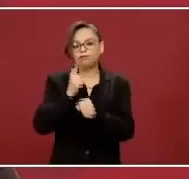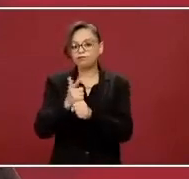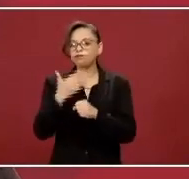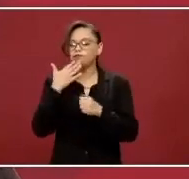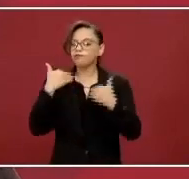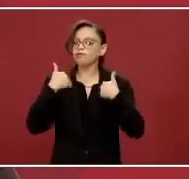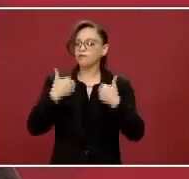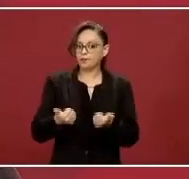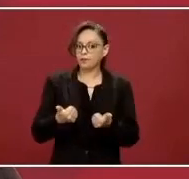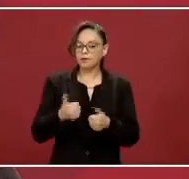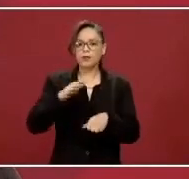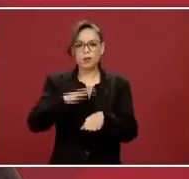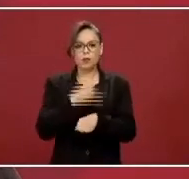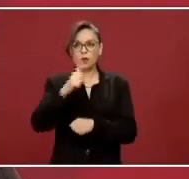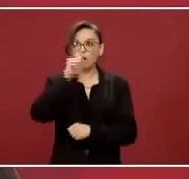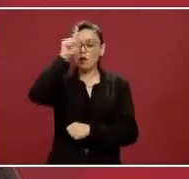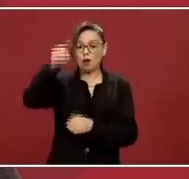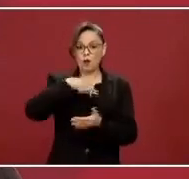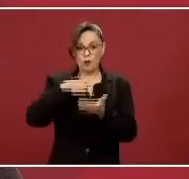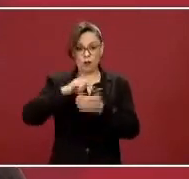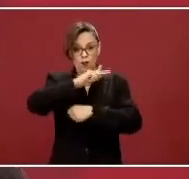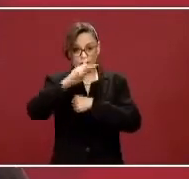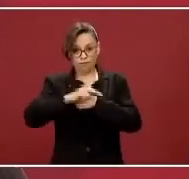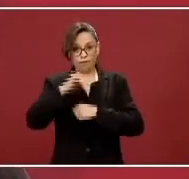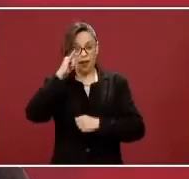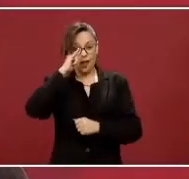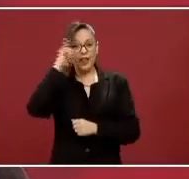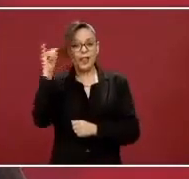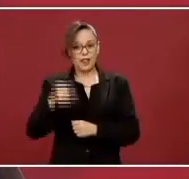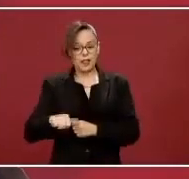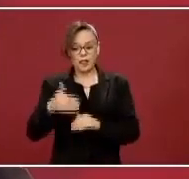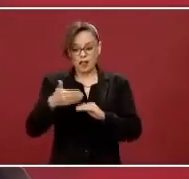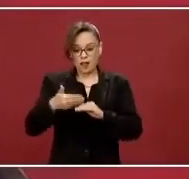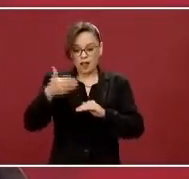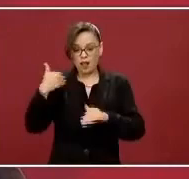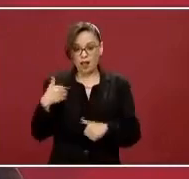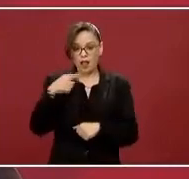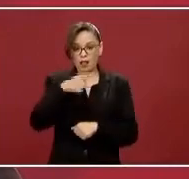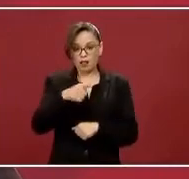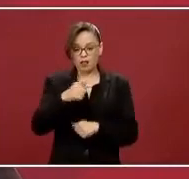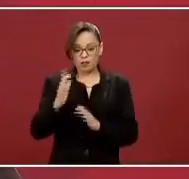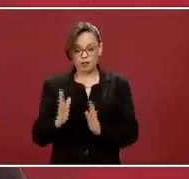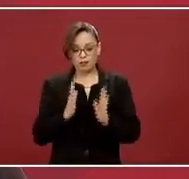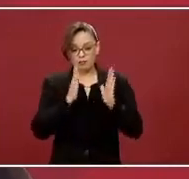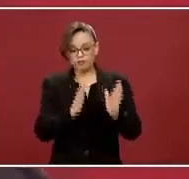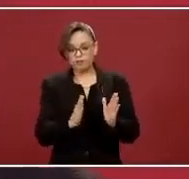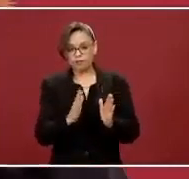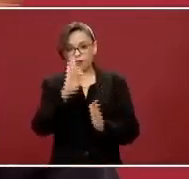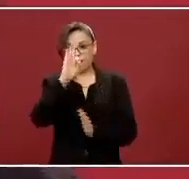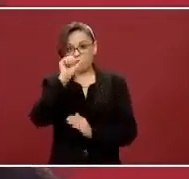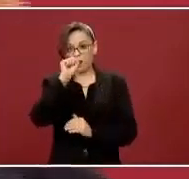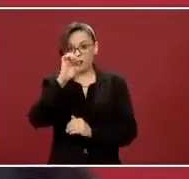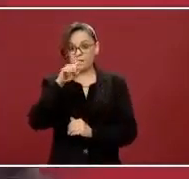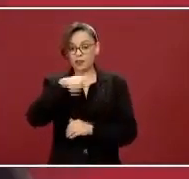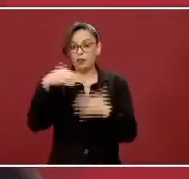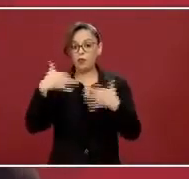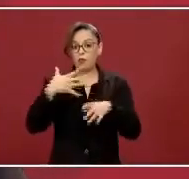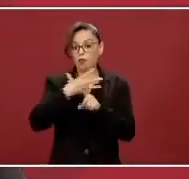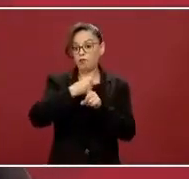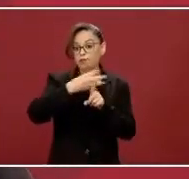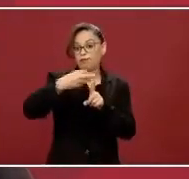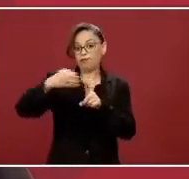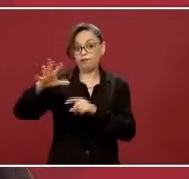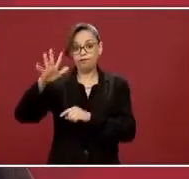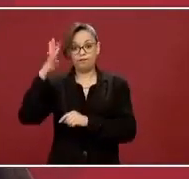Italia, precisamente antes de entrar a la fase de transmisión rápida, hubo gran movilidad de